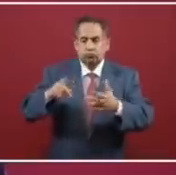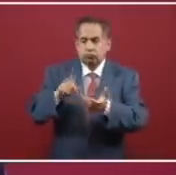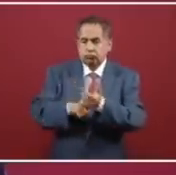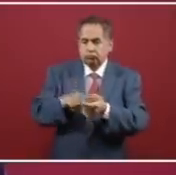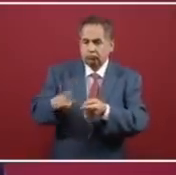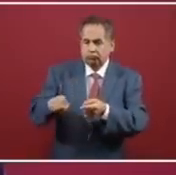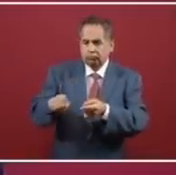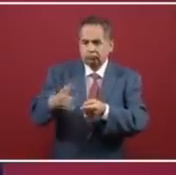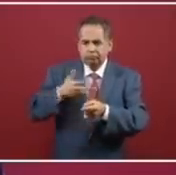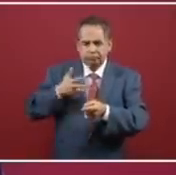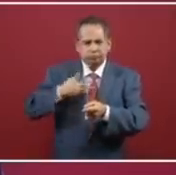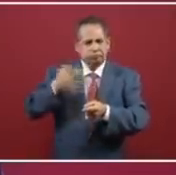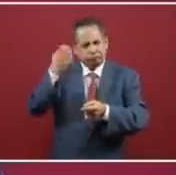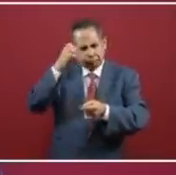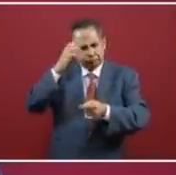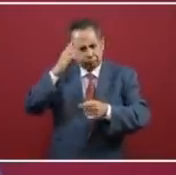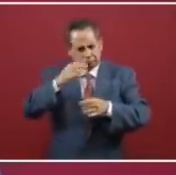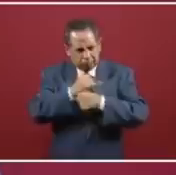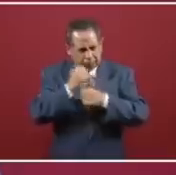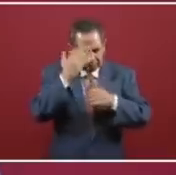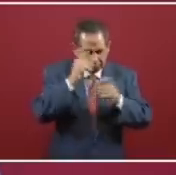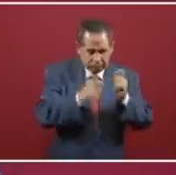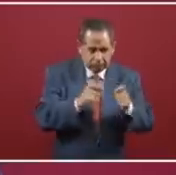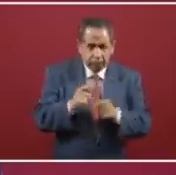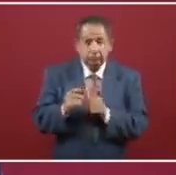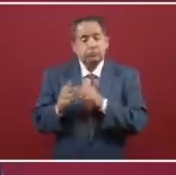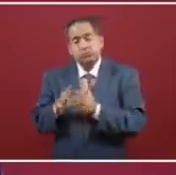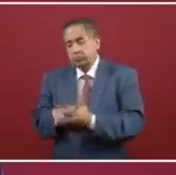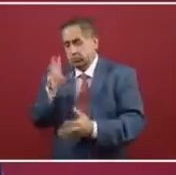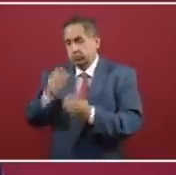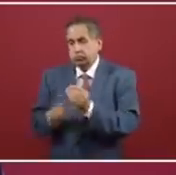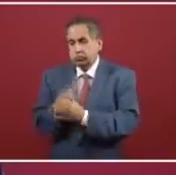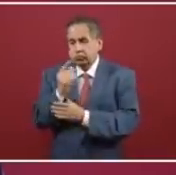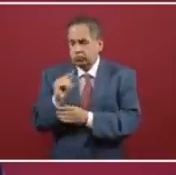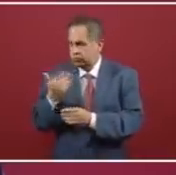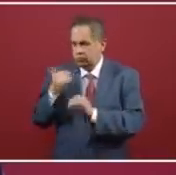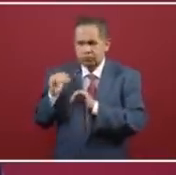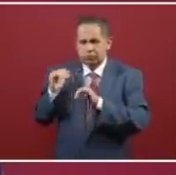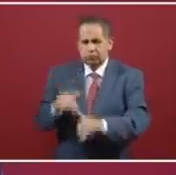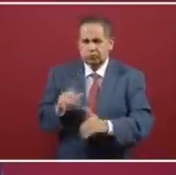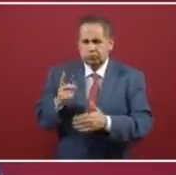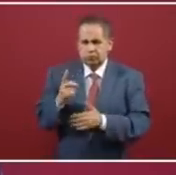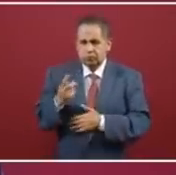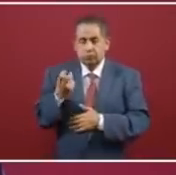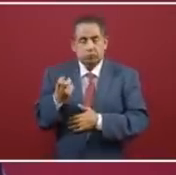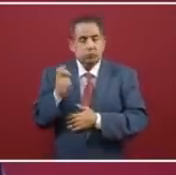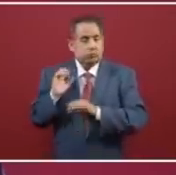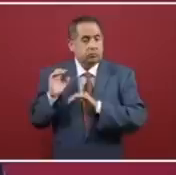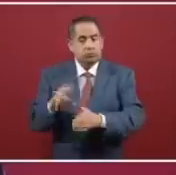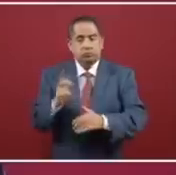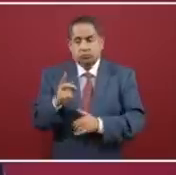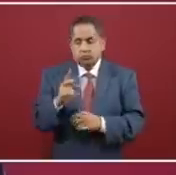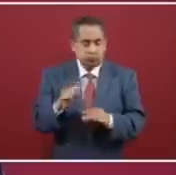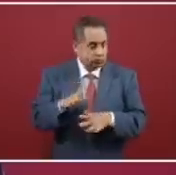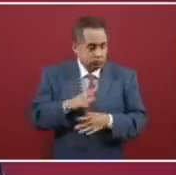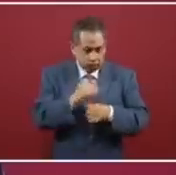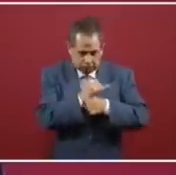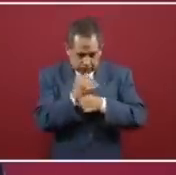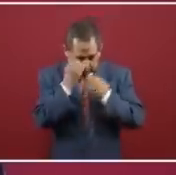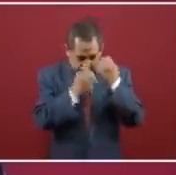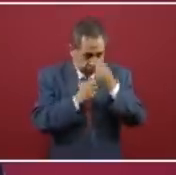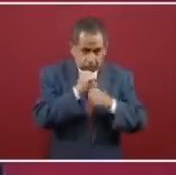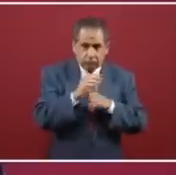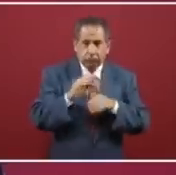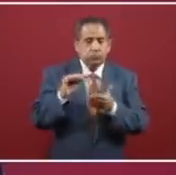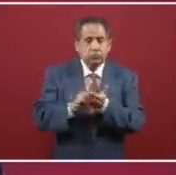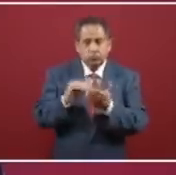vienen tienen tiempo haciéndolo la gran mayoría son nuevos ingresaron en diciembre por eso en diciembre no hicimos verificaciones